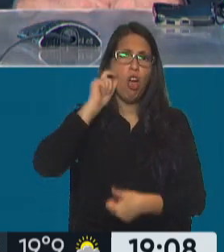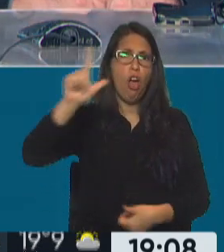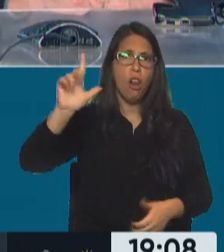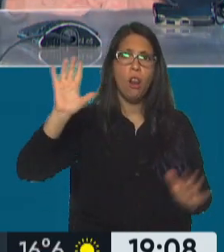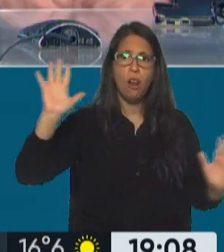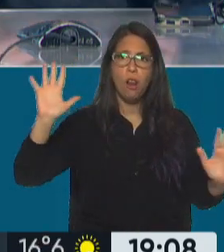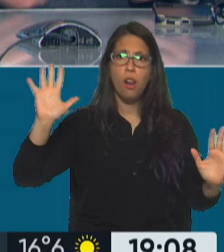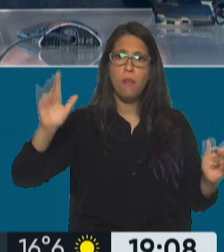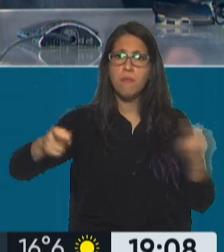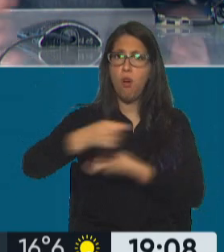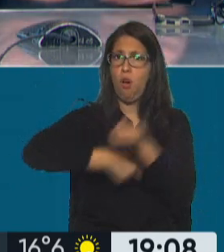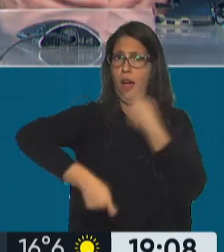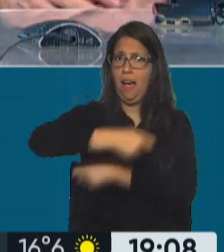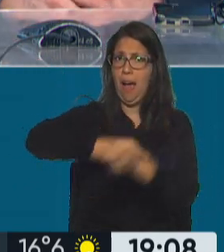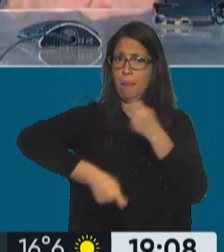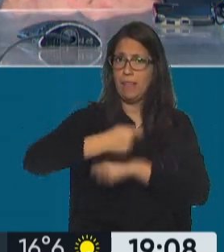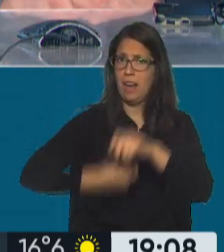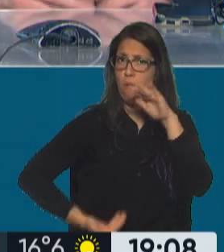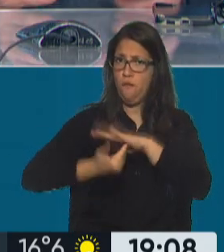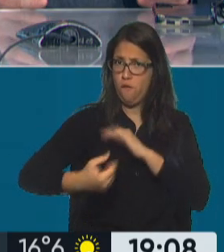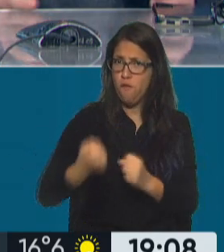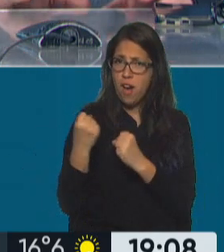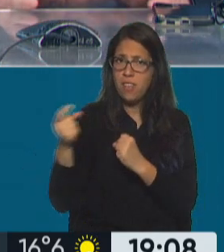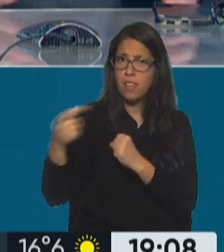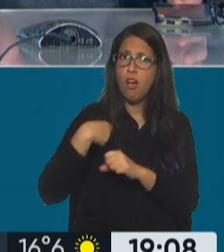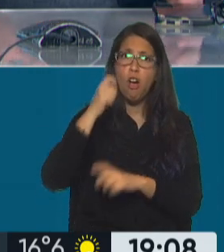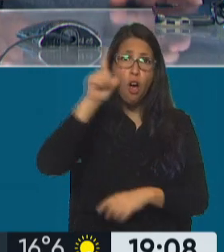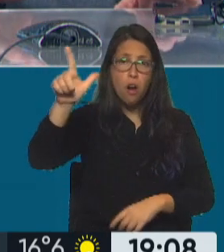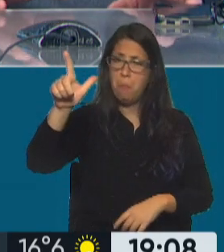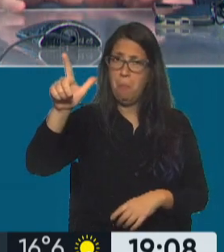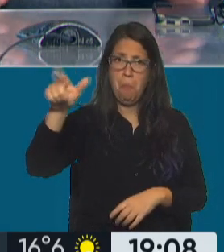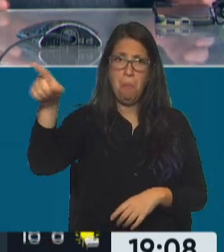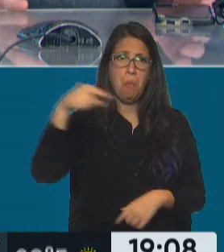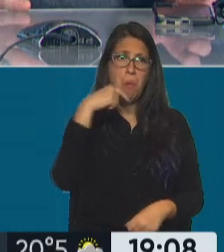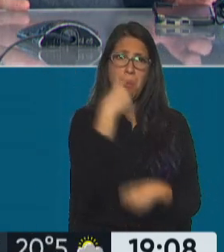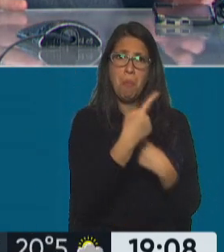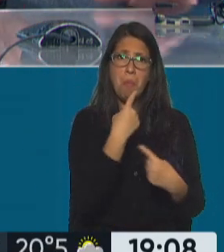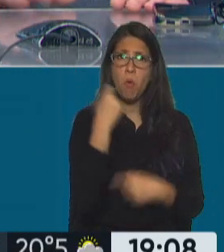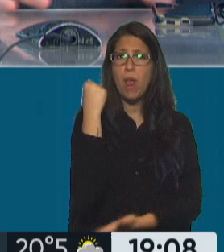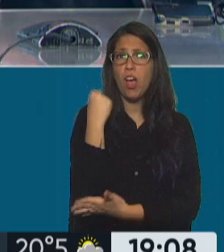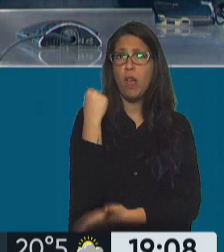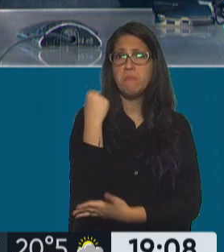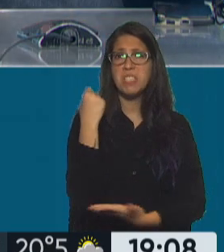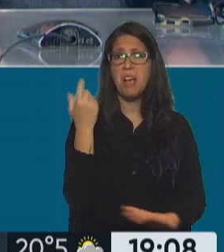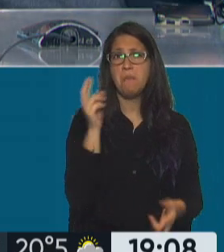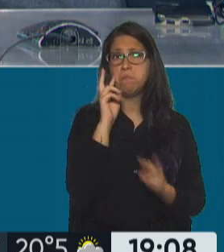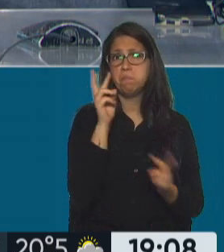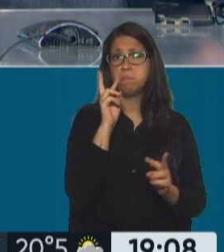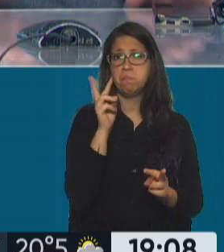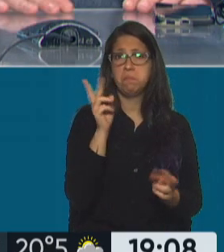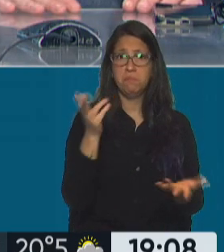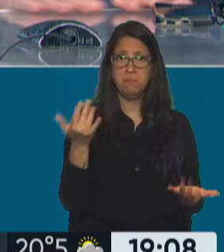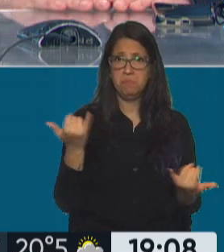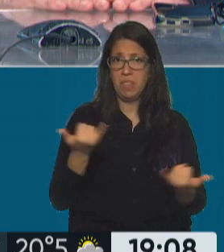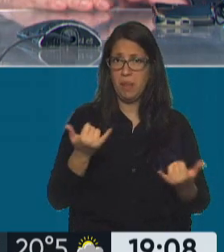en el mundo del capitalismo más este extremo pero en este caso no es un consultor es un economista que ha lo hemos visto con Horacio